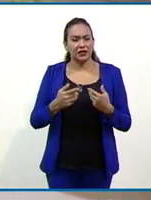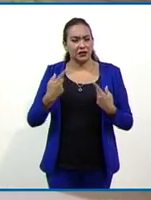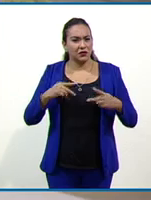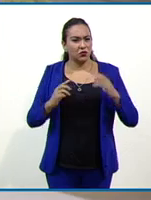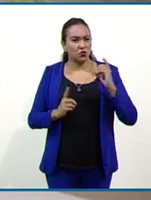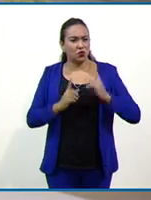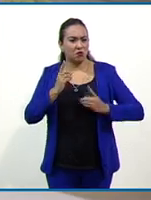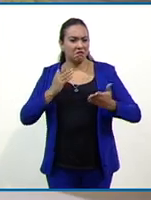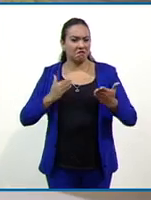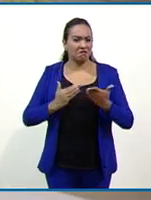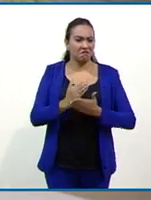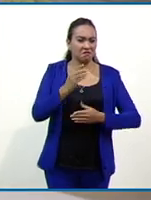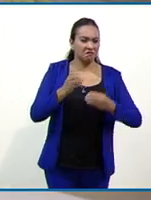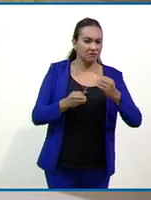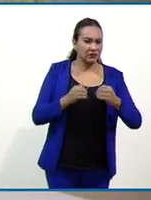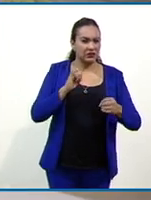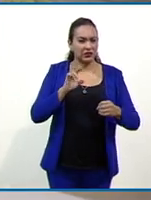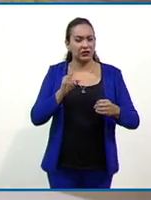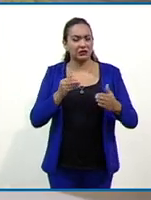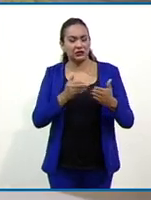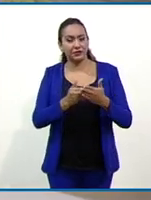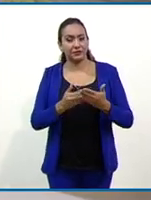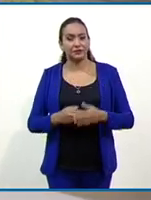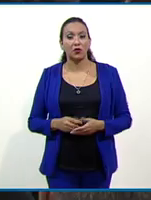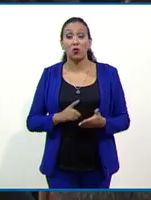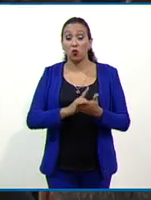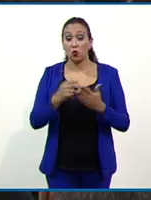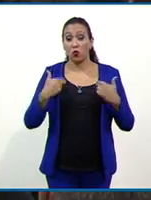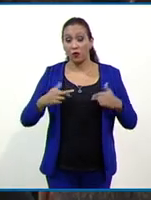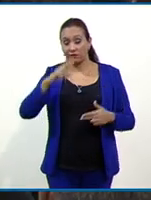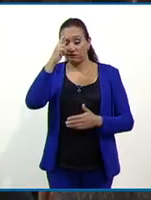justicia y el respeto a los derechos humanos.